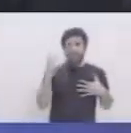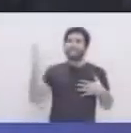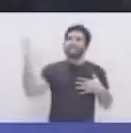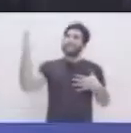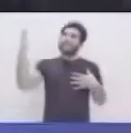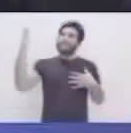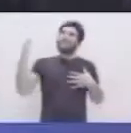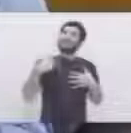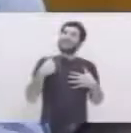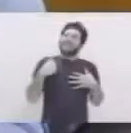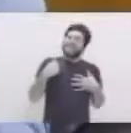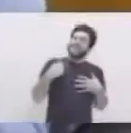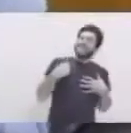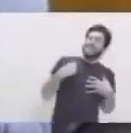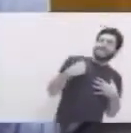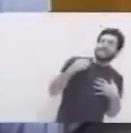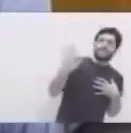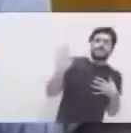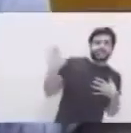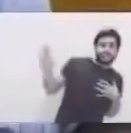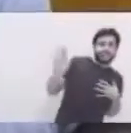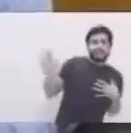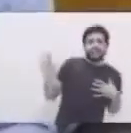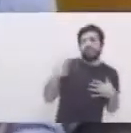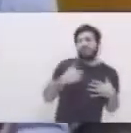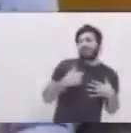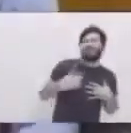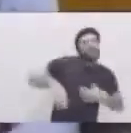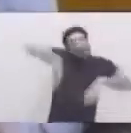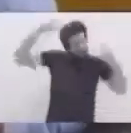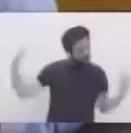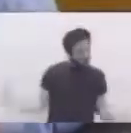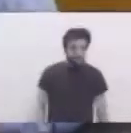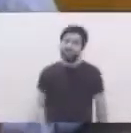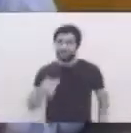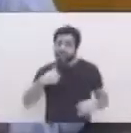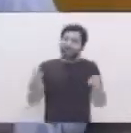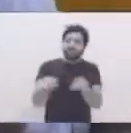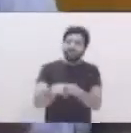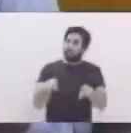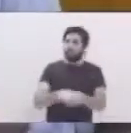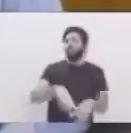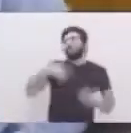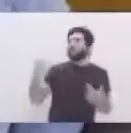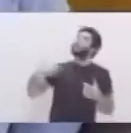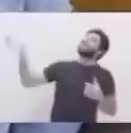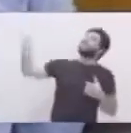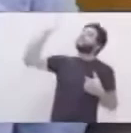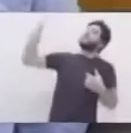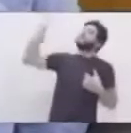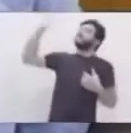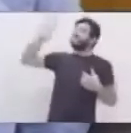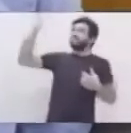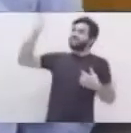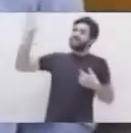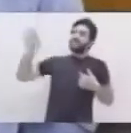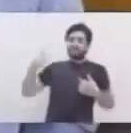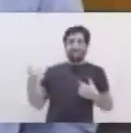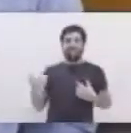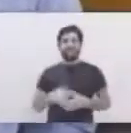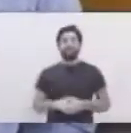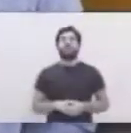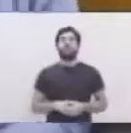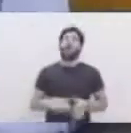saluda, nosotros a veces no podemos contenernos las ganas e inmediatamente, como un brinco del corazón, Graciela